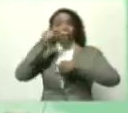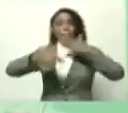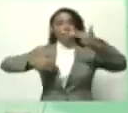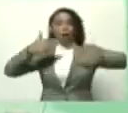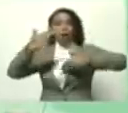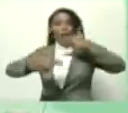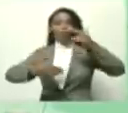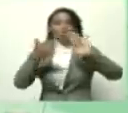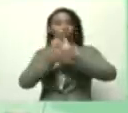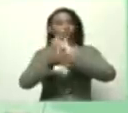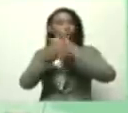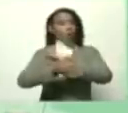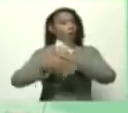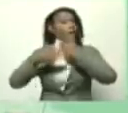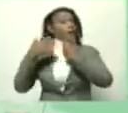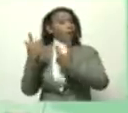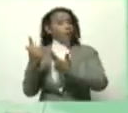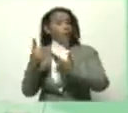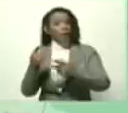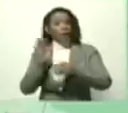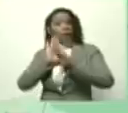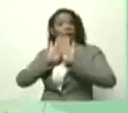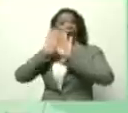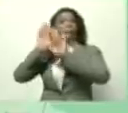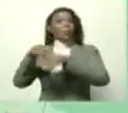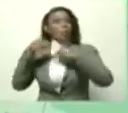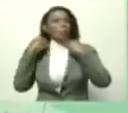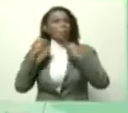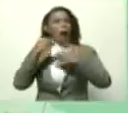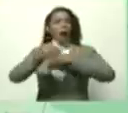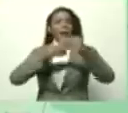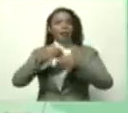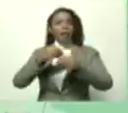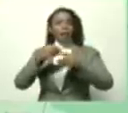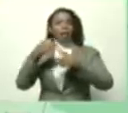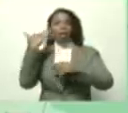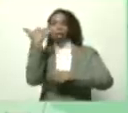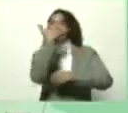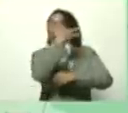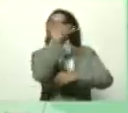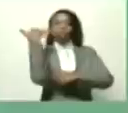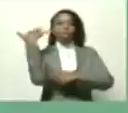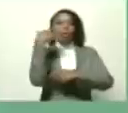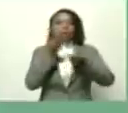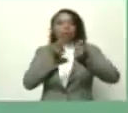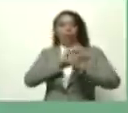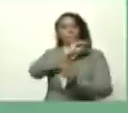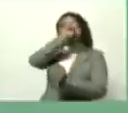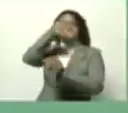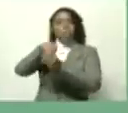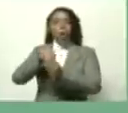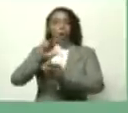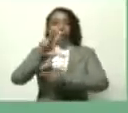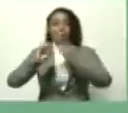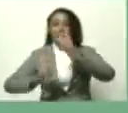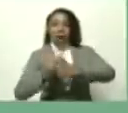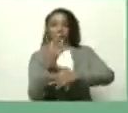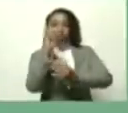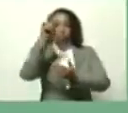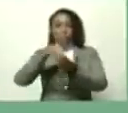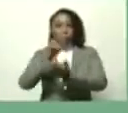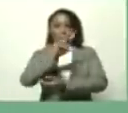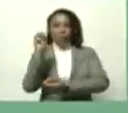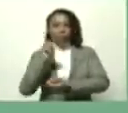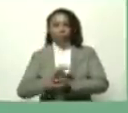Pepero, que fue orquestada para generar una distracción al intento de invasión del 3 de mayo del